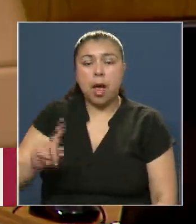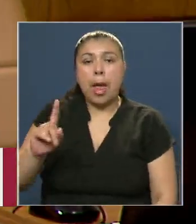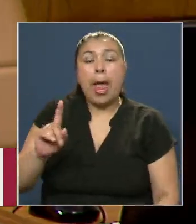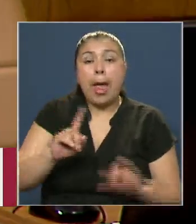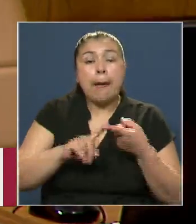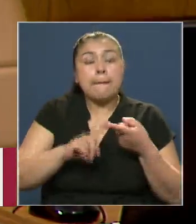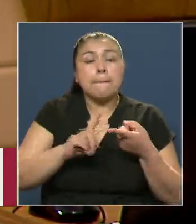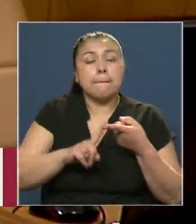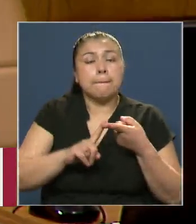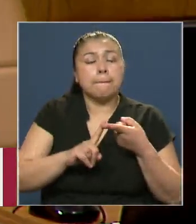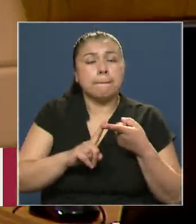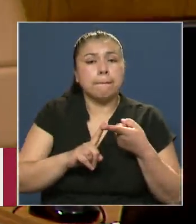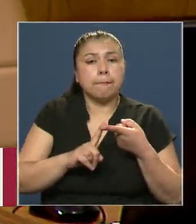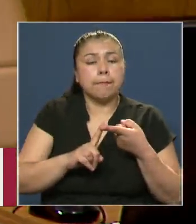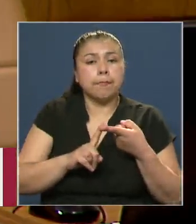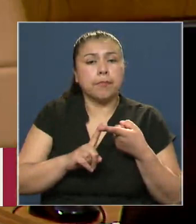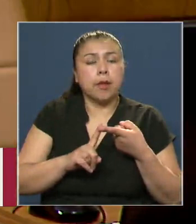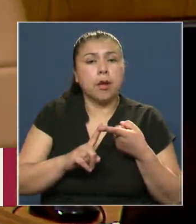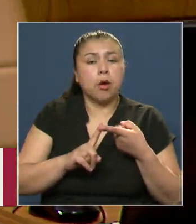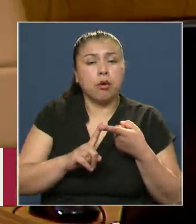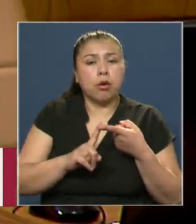con